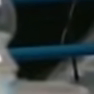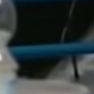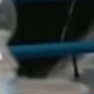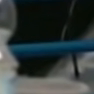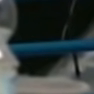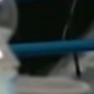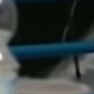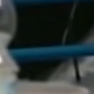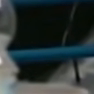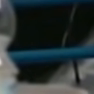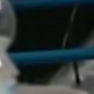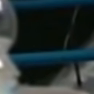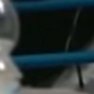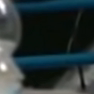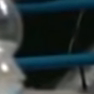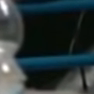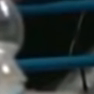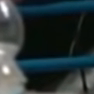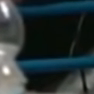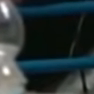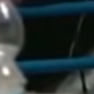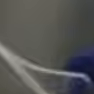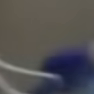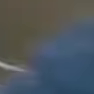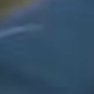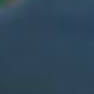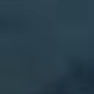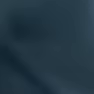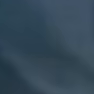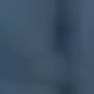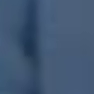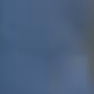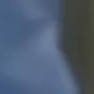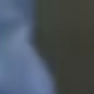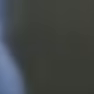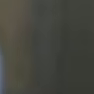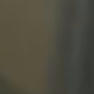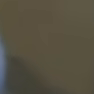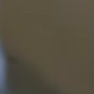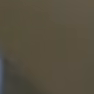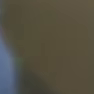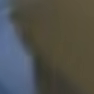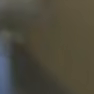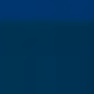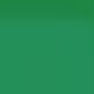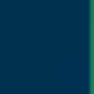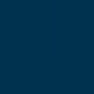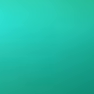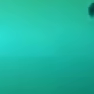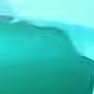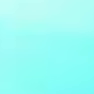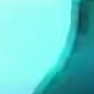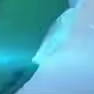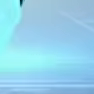Control y Prevención de Enfermedades de Estados Unidos. Así empieza la noticia, Emisión Estelar.